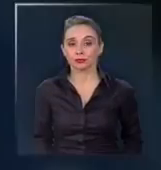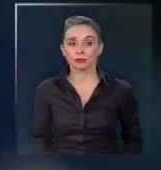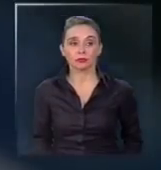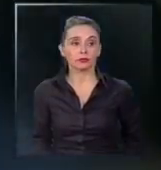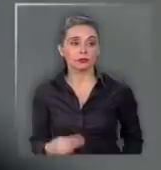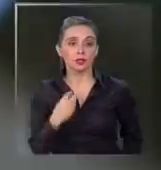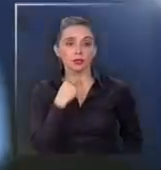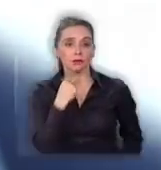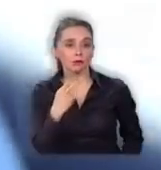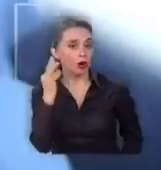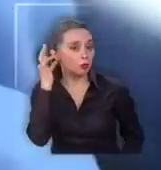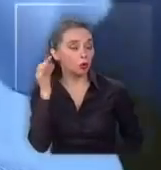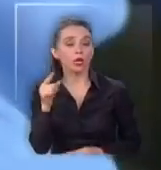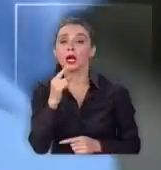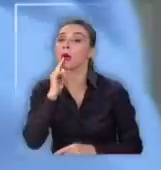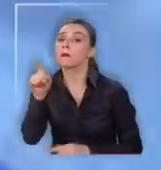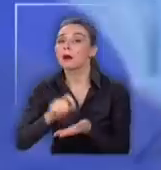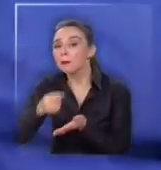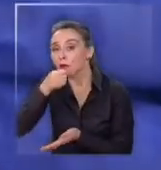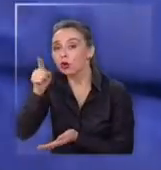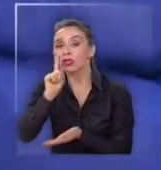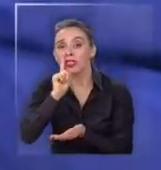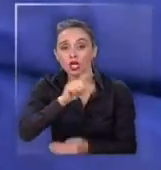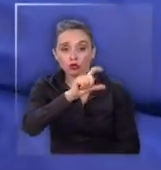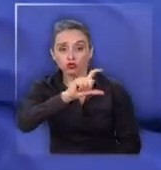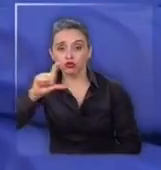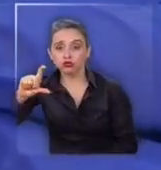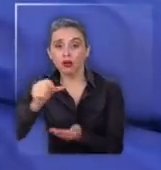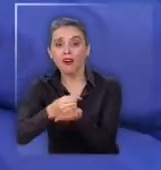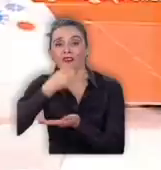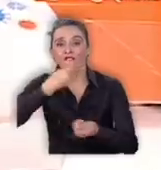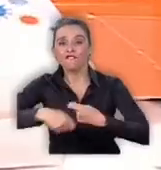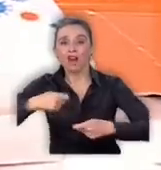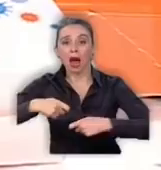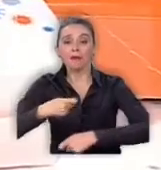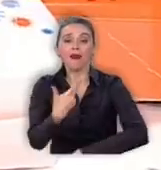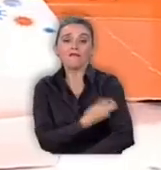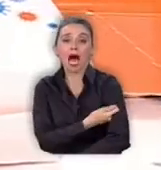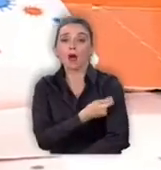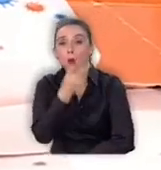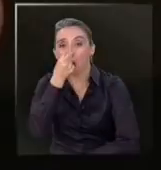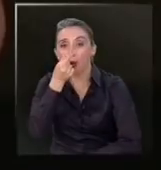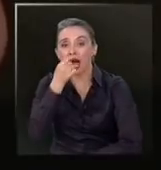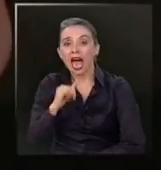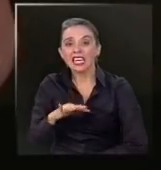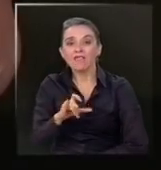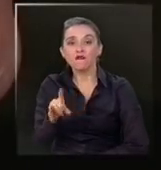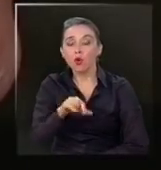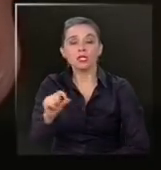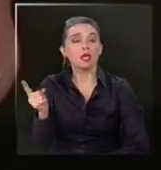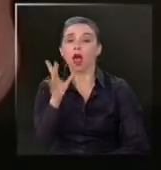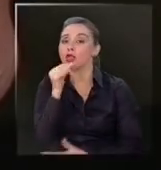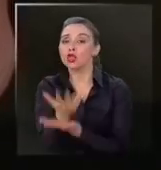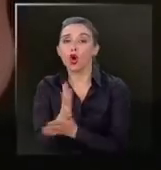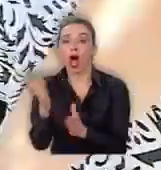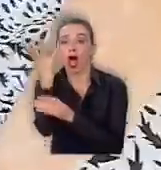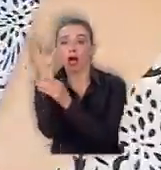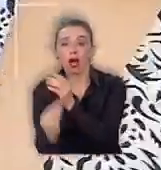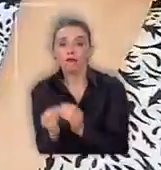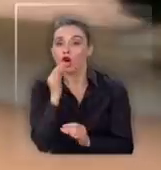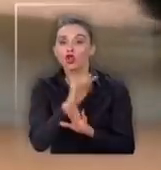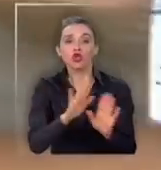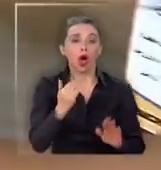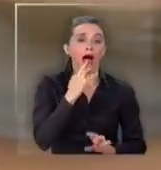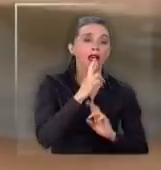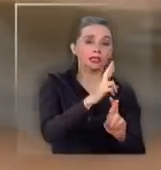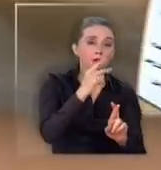Quisiera saber si ustedes en la farmacia tienen dosis para vacuna de influenza. No, no hay stock. No nos quedan vacunas contra la influenza. Ya no